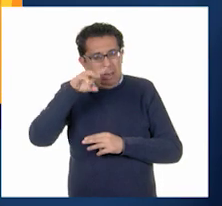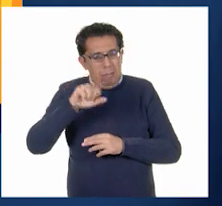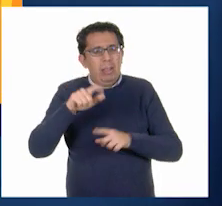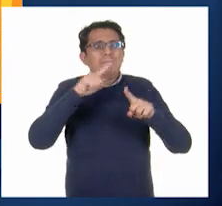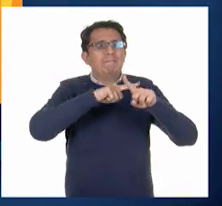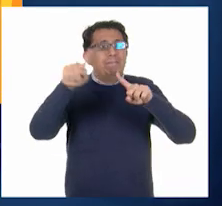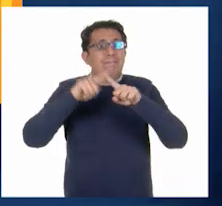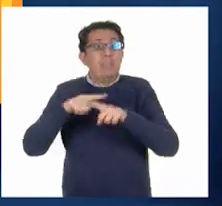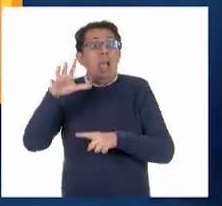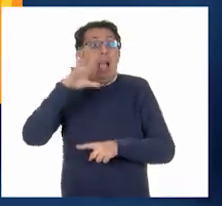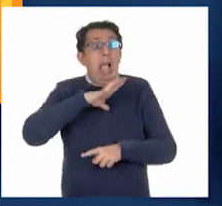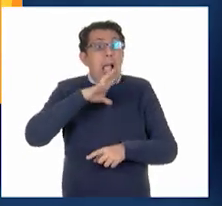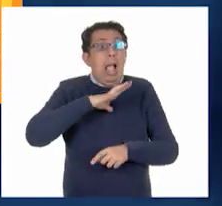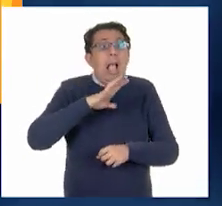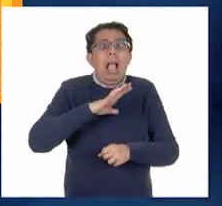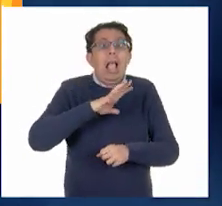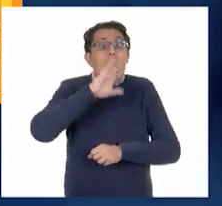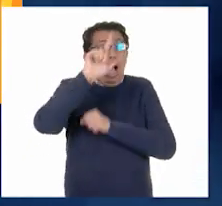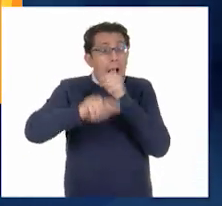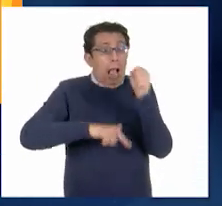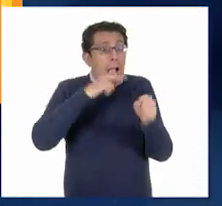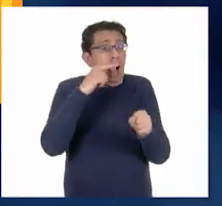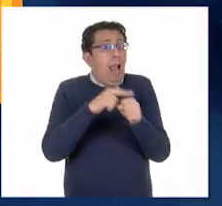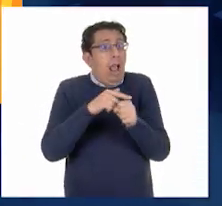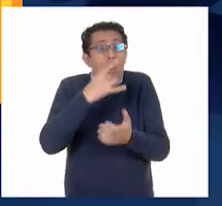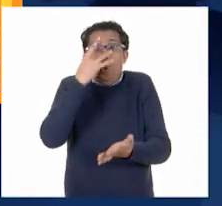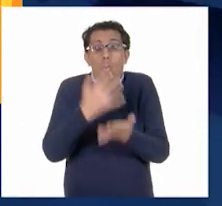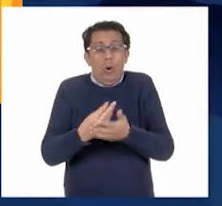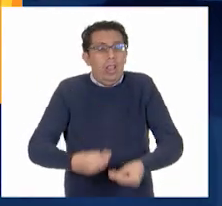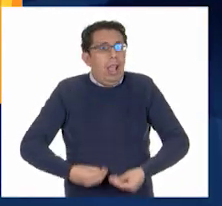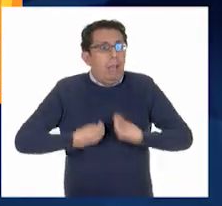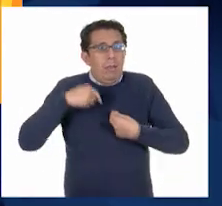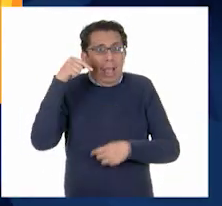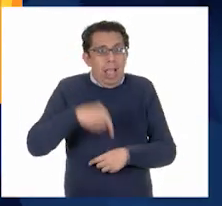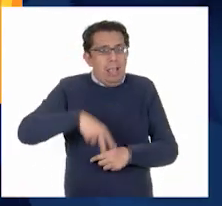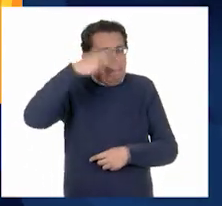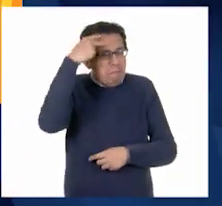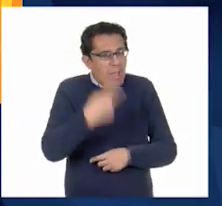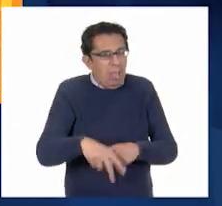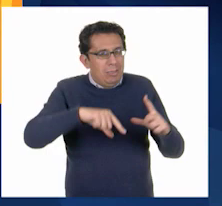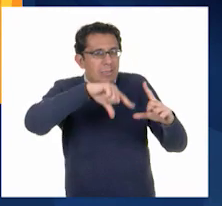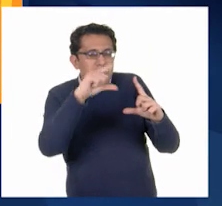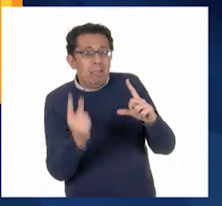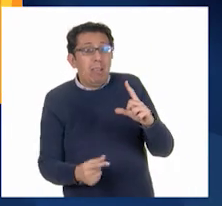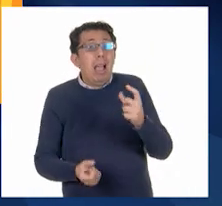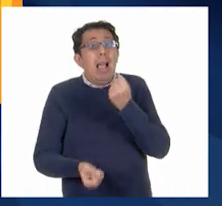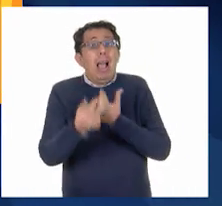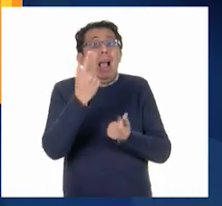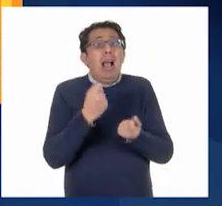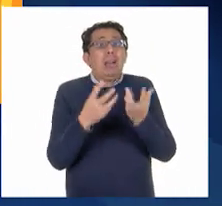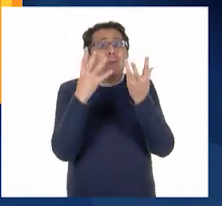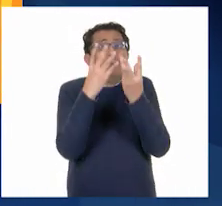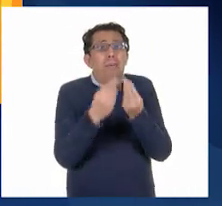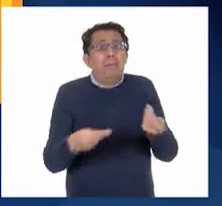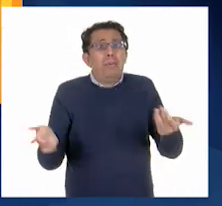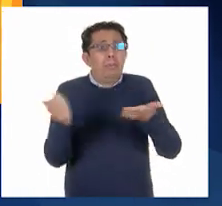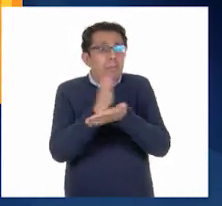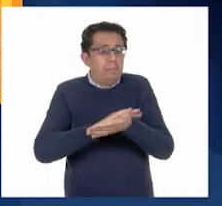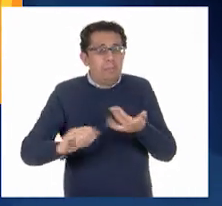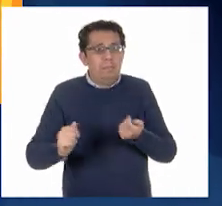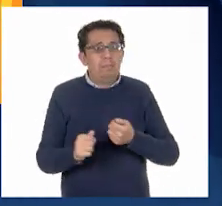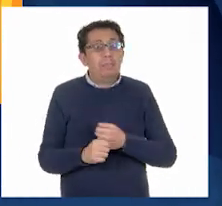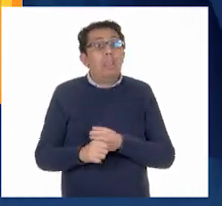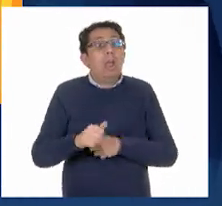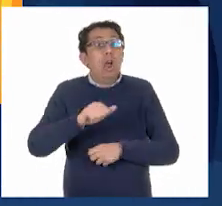Tenemos muchas especies endémicas, es decir, que solo viven en territorio mexicano. Muchas están desapareciendo. En más de